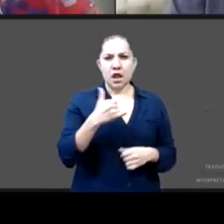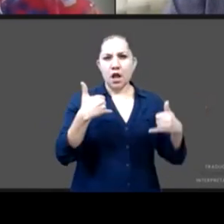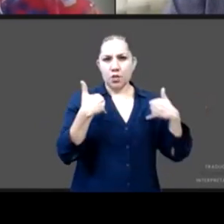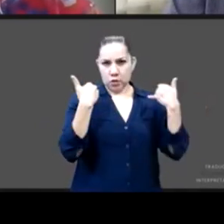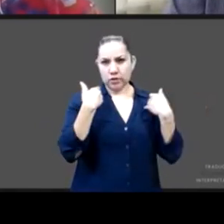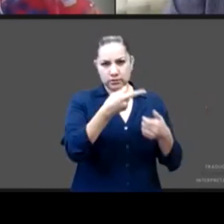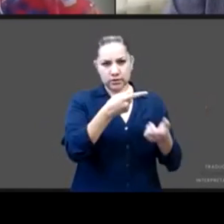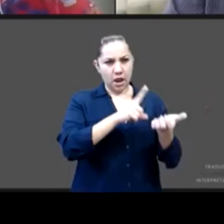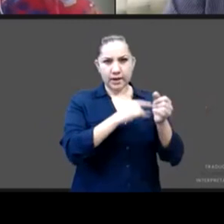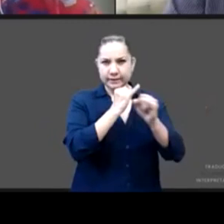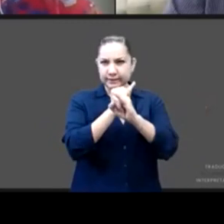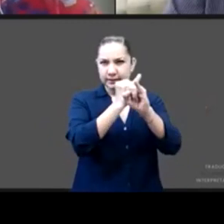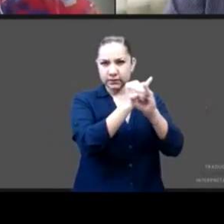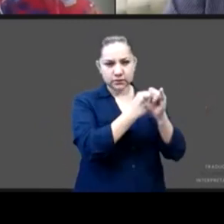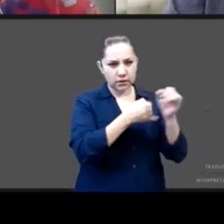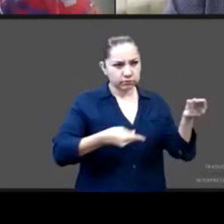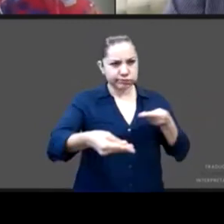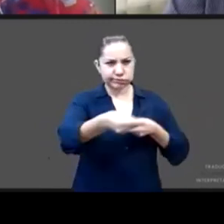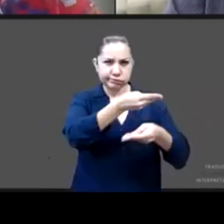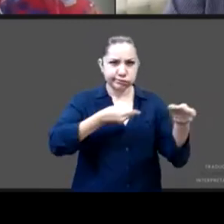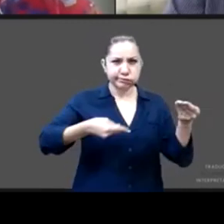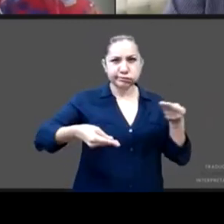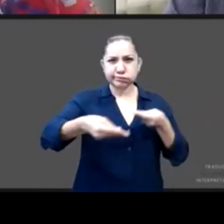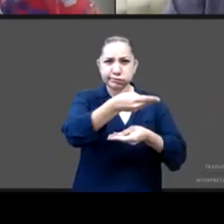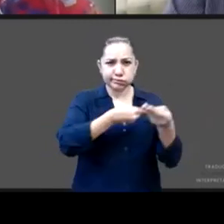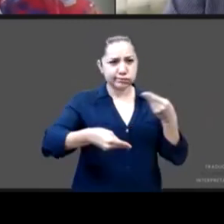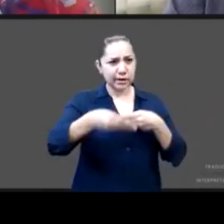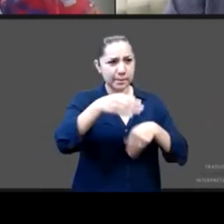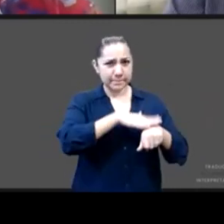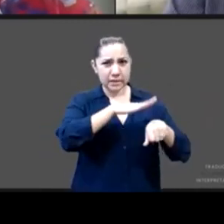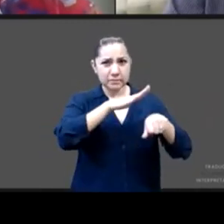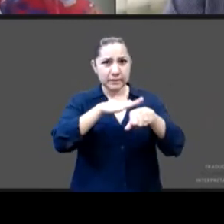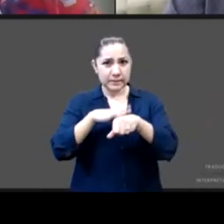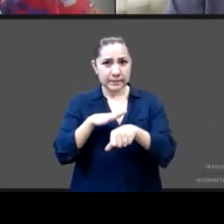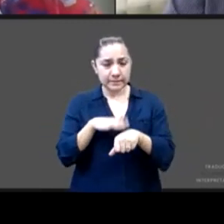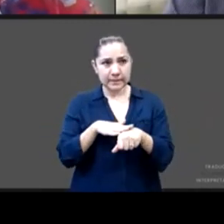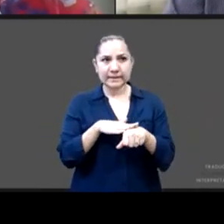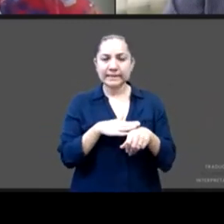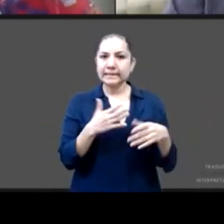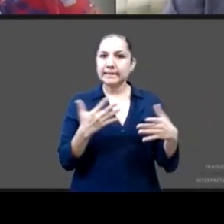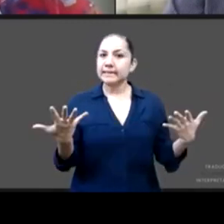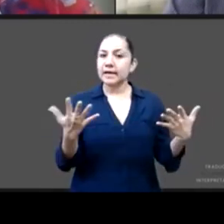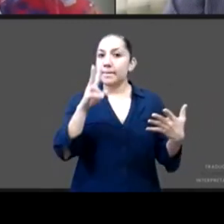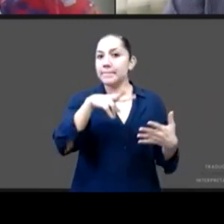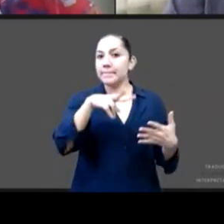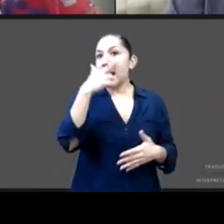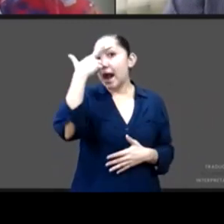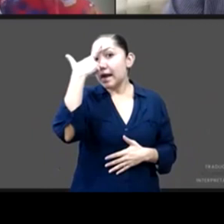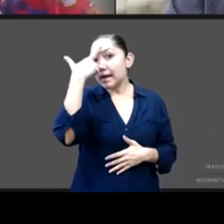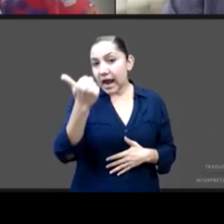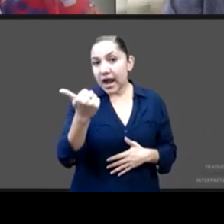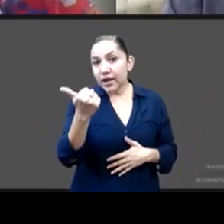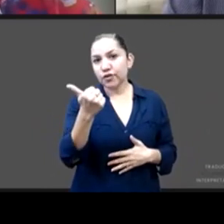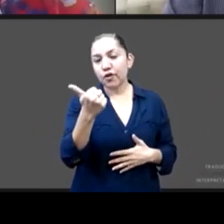ver primero con la... No, primero, eso es una serie de factores, es un